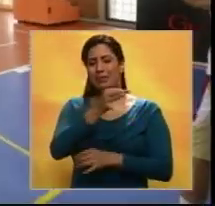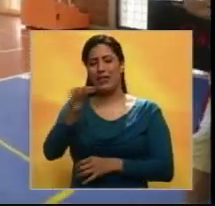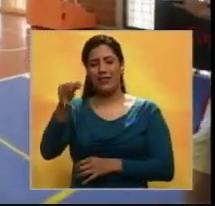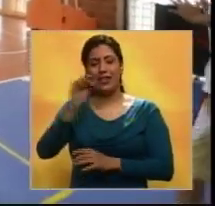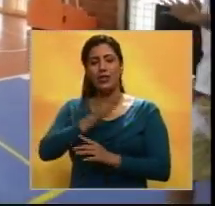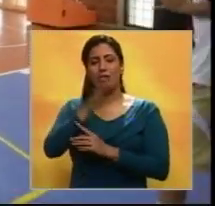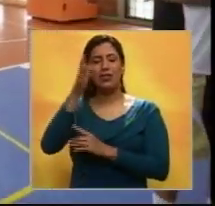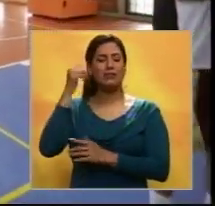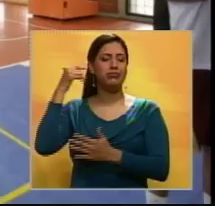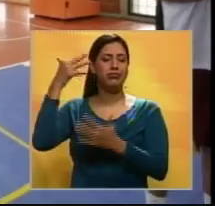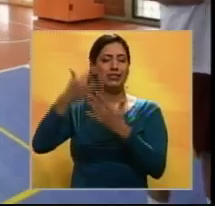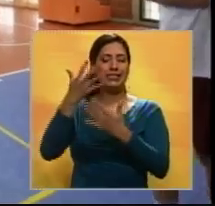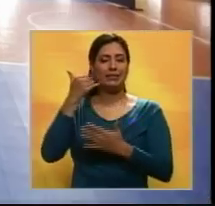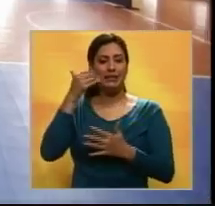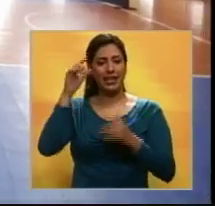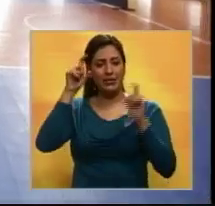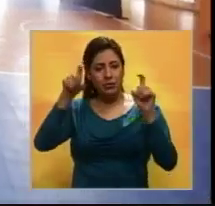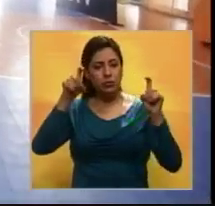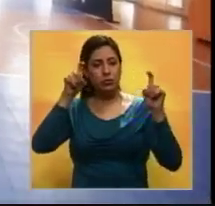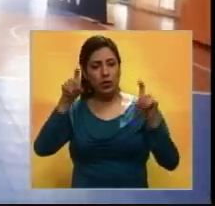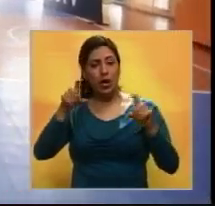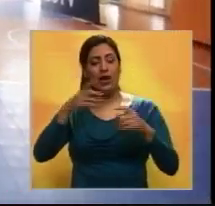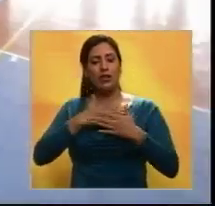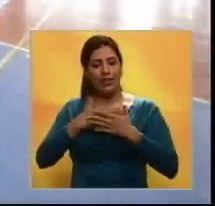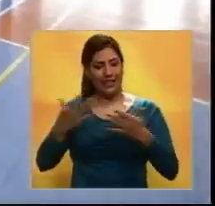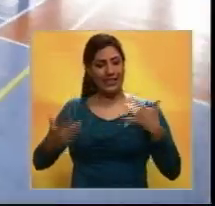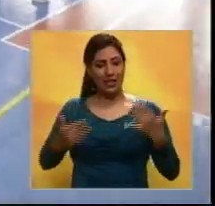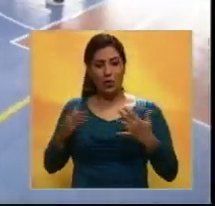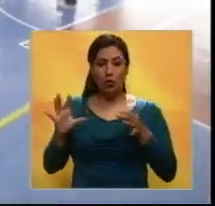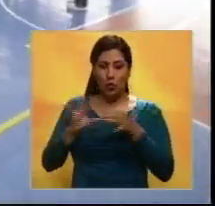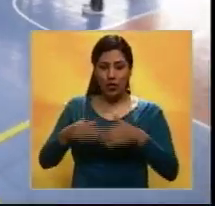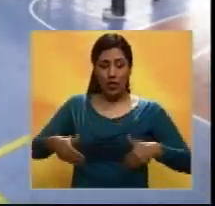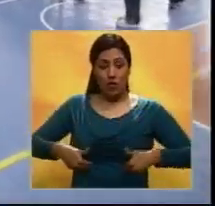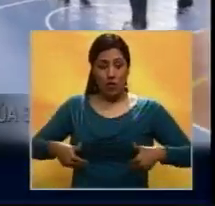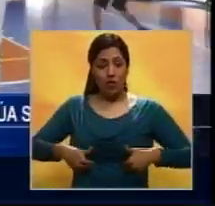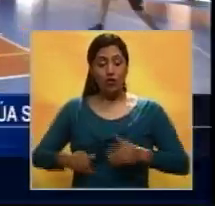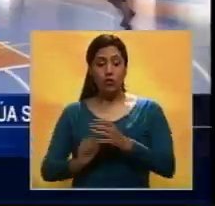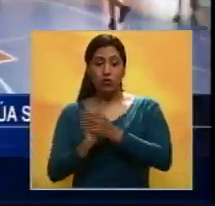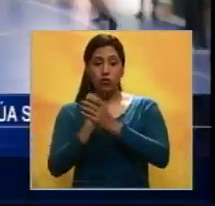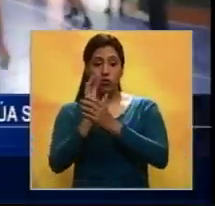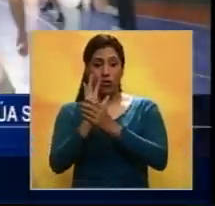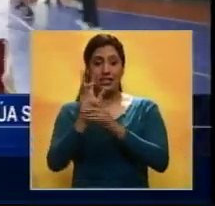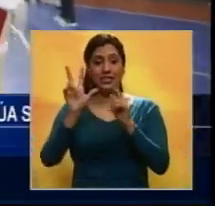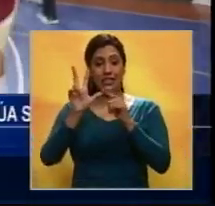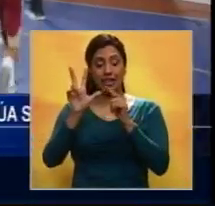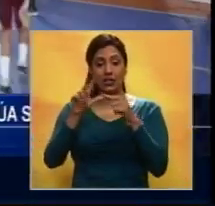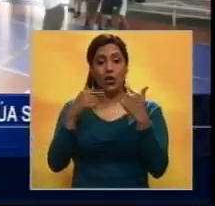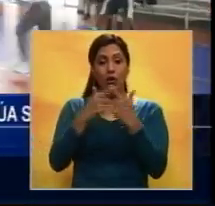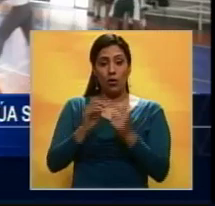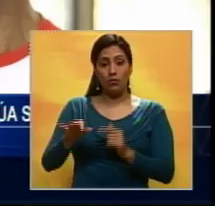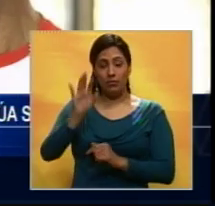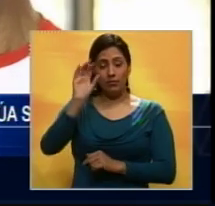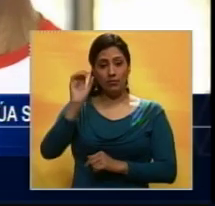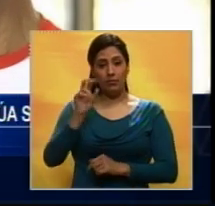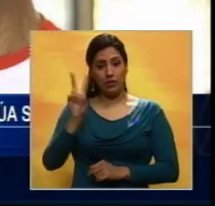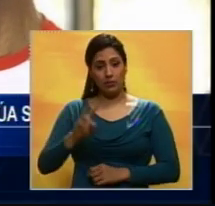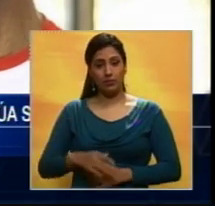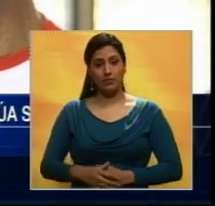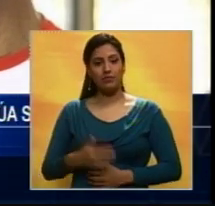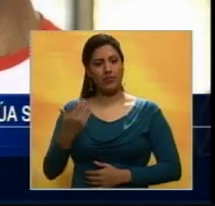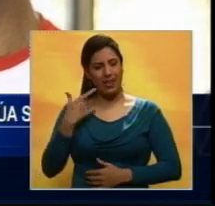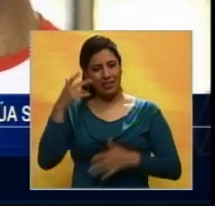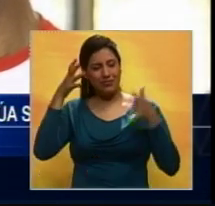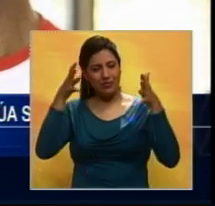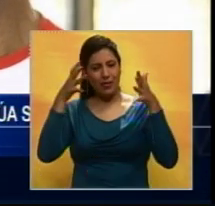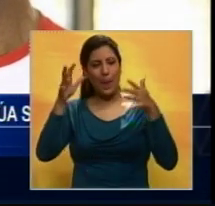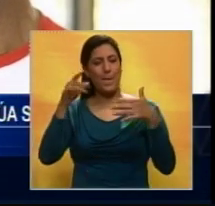extraordinaria trayectoria como jugador y entrenador. Se mostró entusiasmado al unir esfuerzos con la fundación del tercer NBA criollo. El proyecto de Fórmate